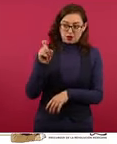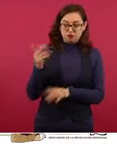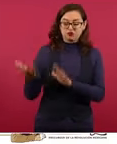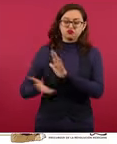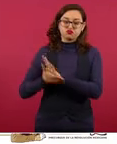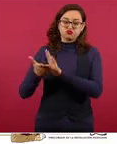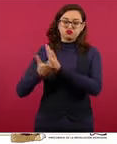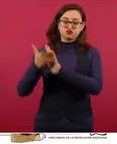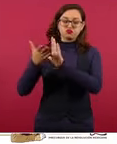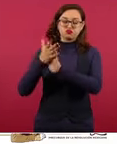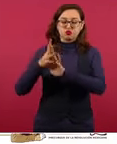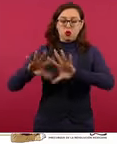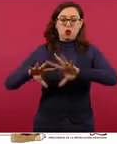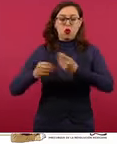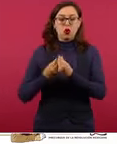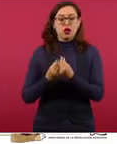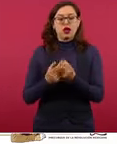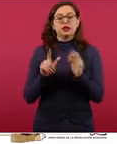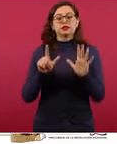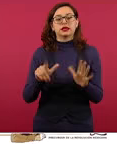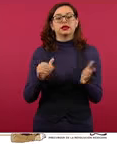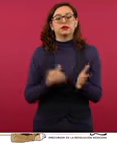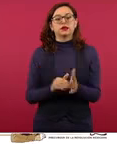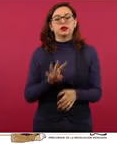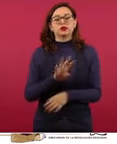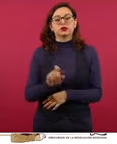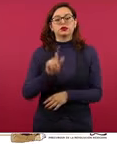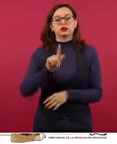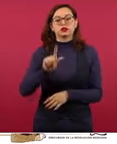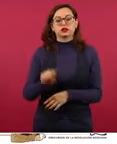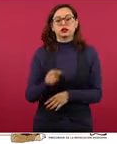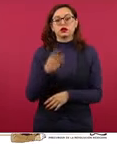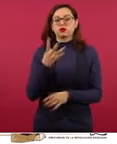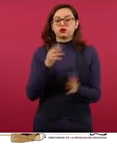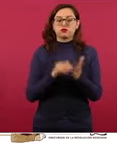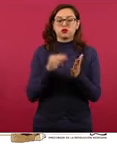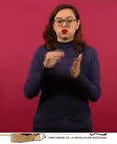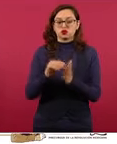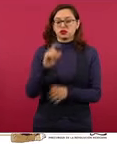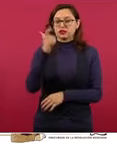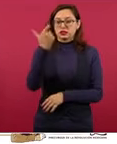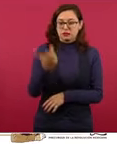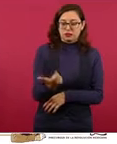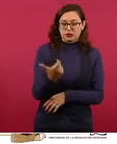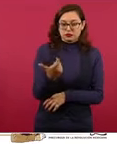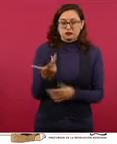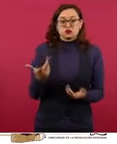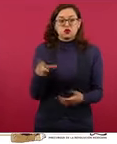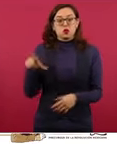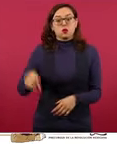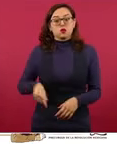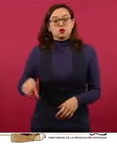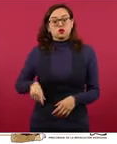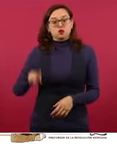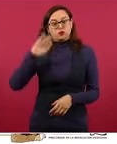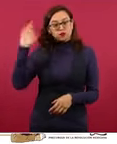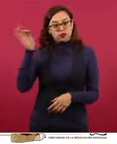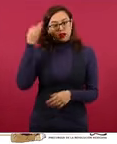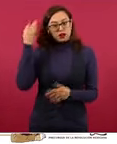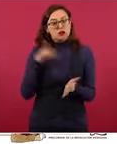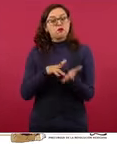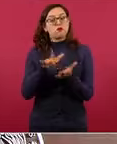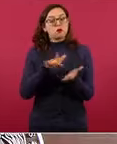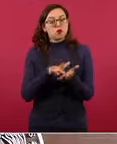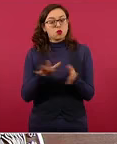o costará siete mil 474 millones de pesos como ha aportado el gobierno federal esta